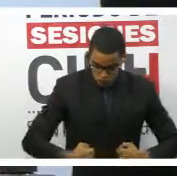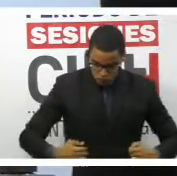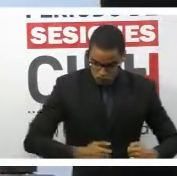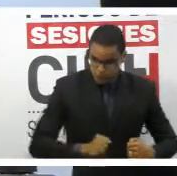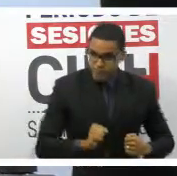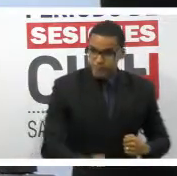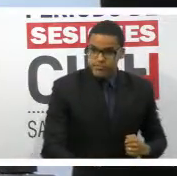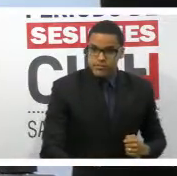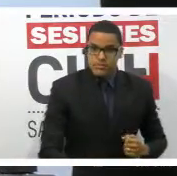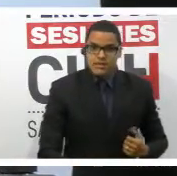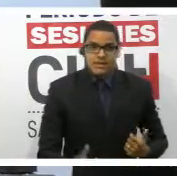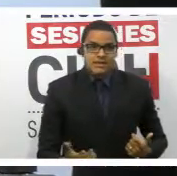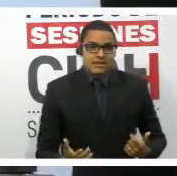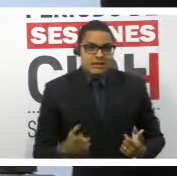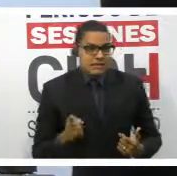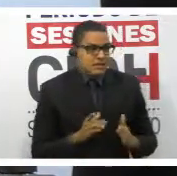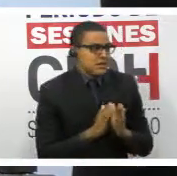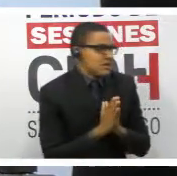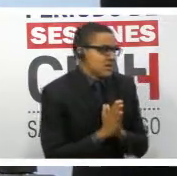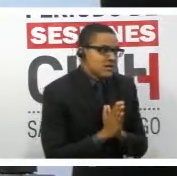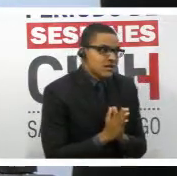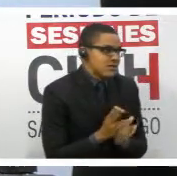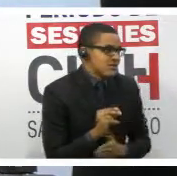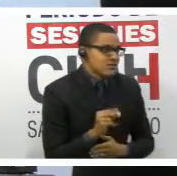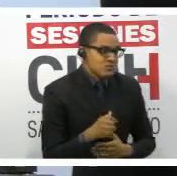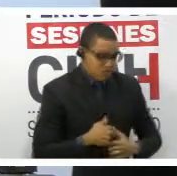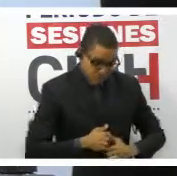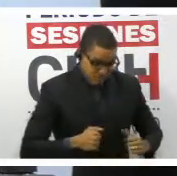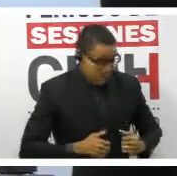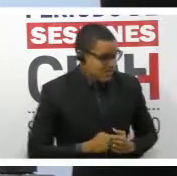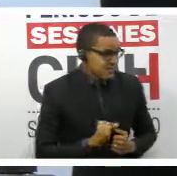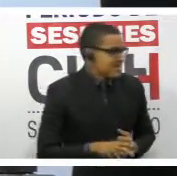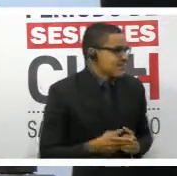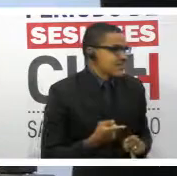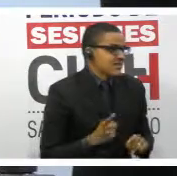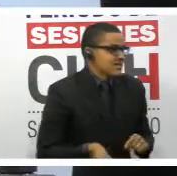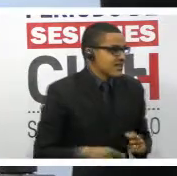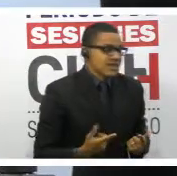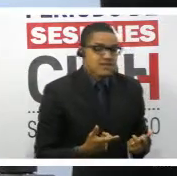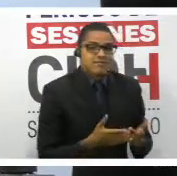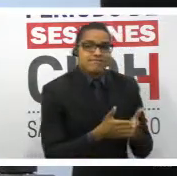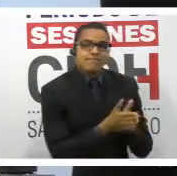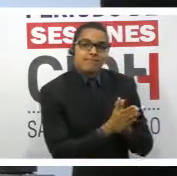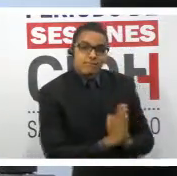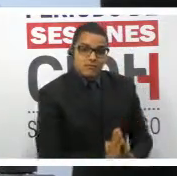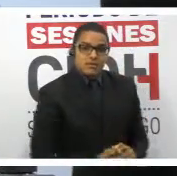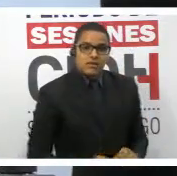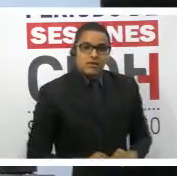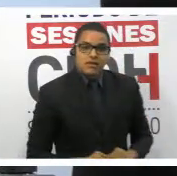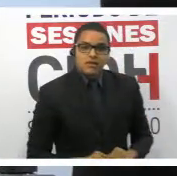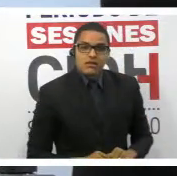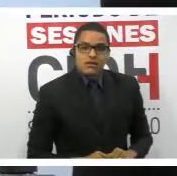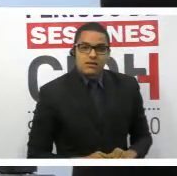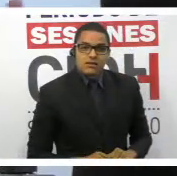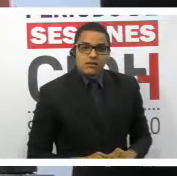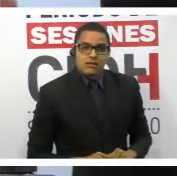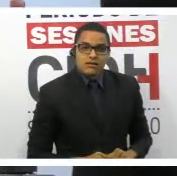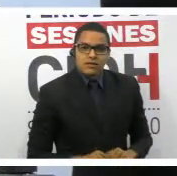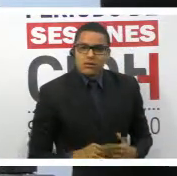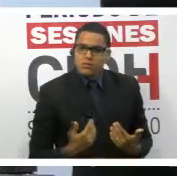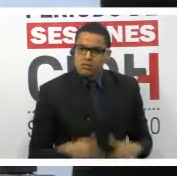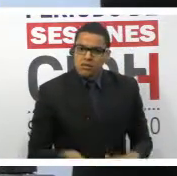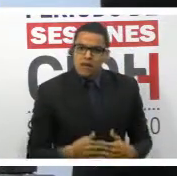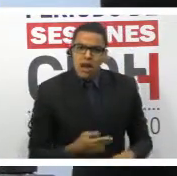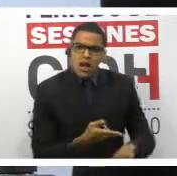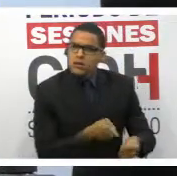ginecóloga que no lesiona el aborto pero en ciudades como una práctica rutinaria no nos podemos no podemos tener